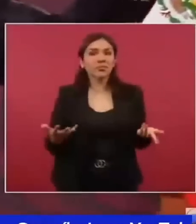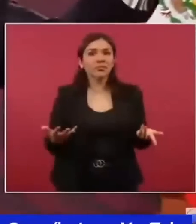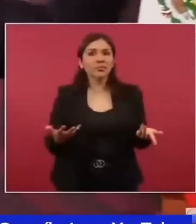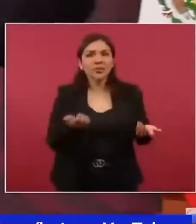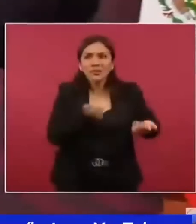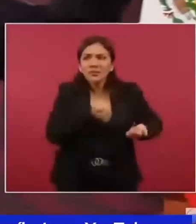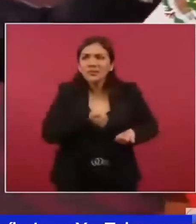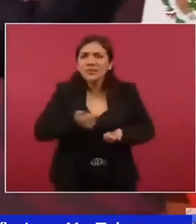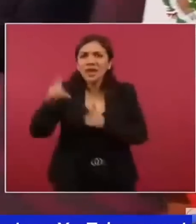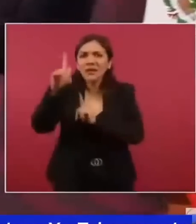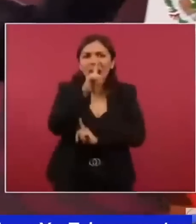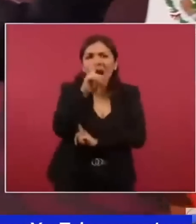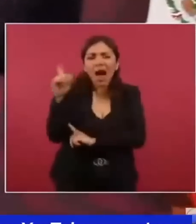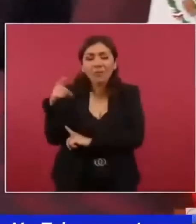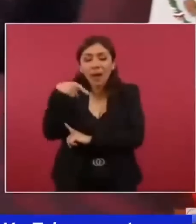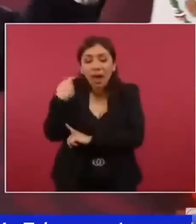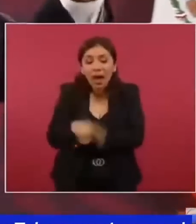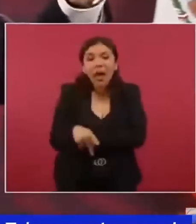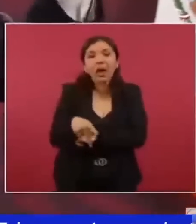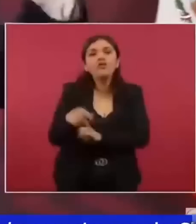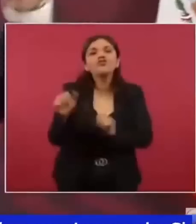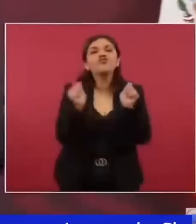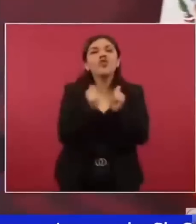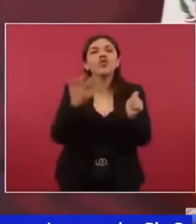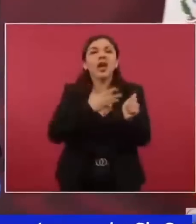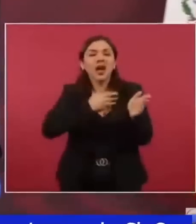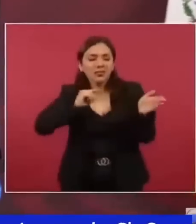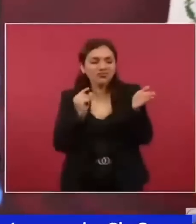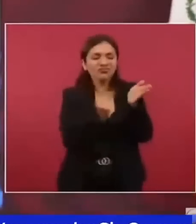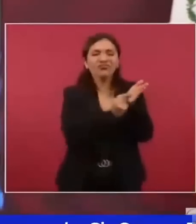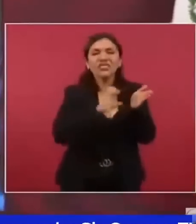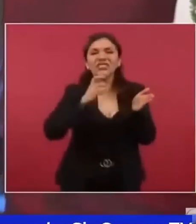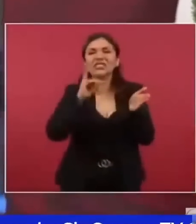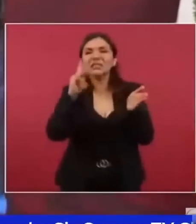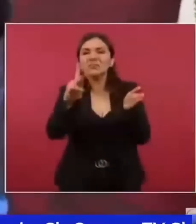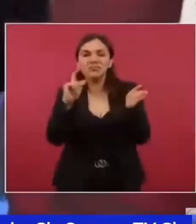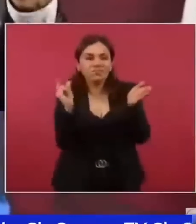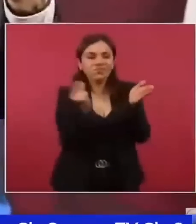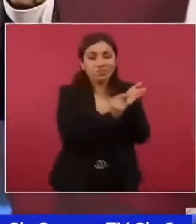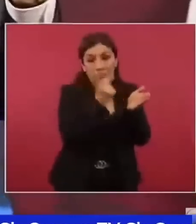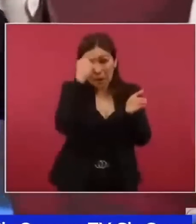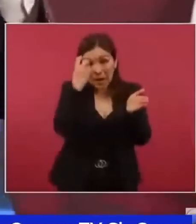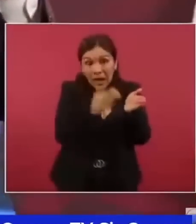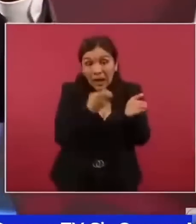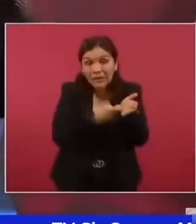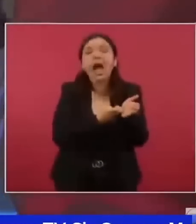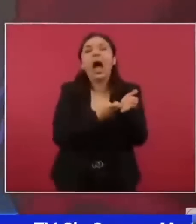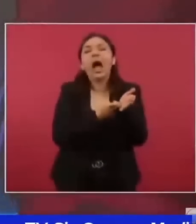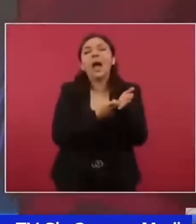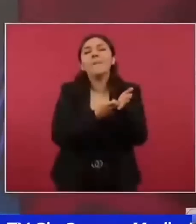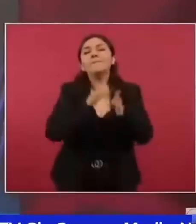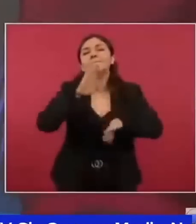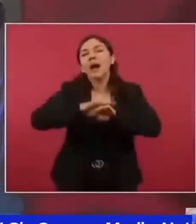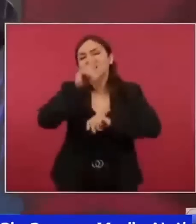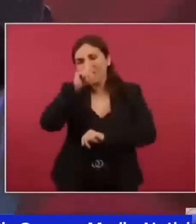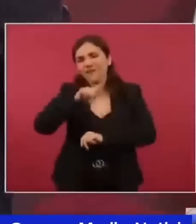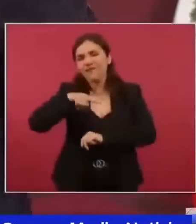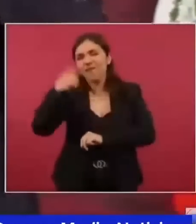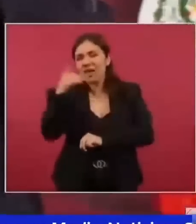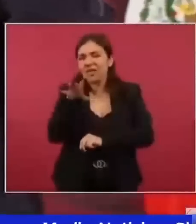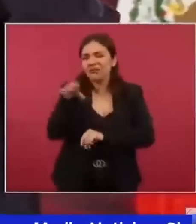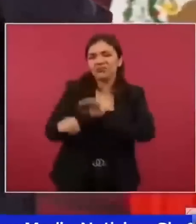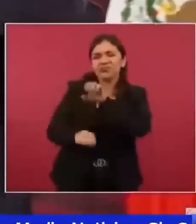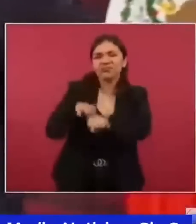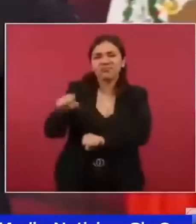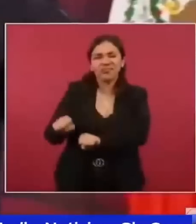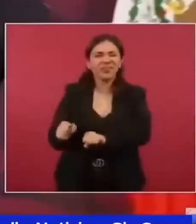armas supuestamente preparadas con sensores, para que así, es que es increíble, o